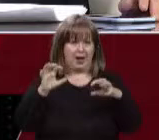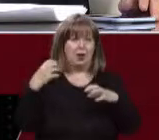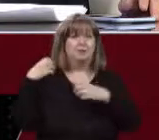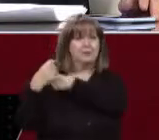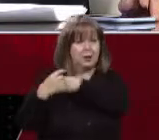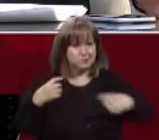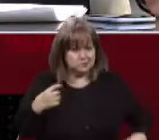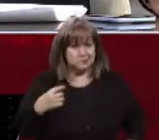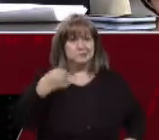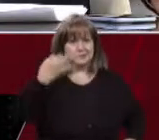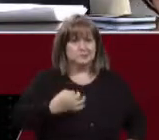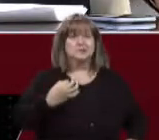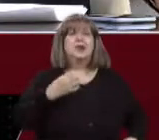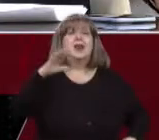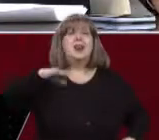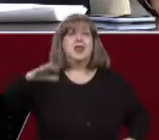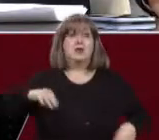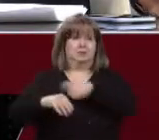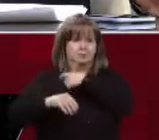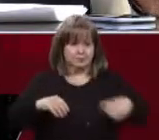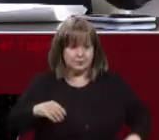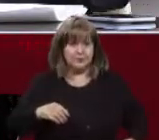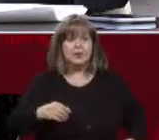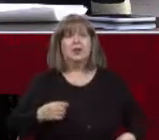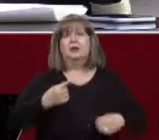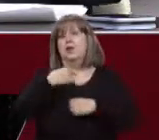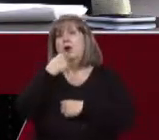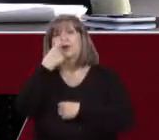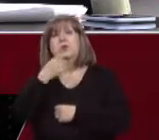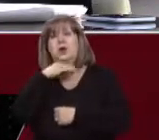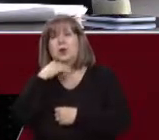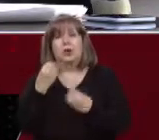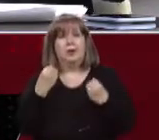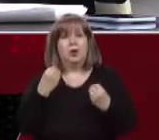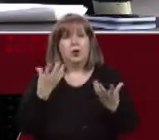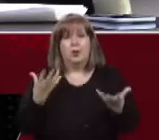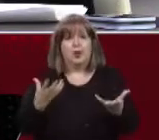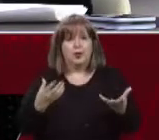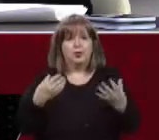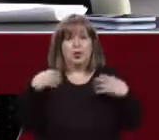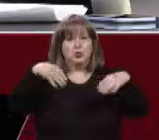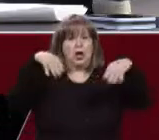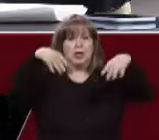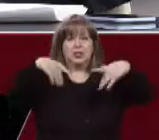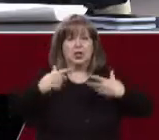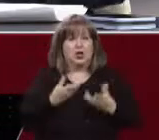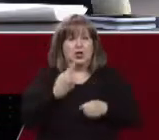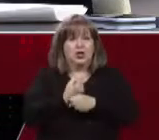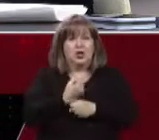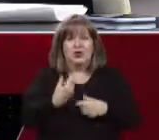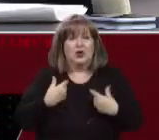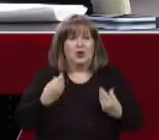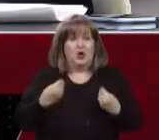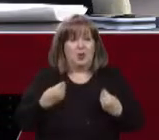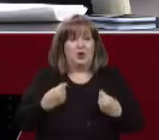ustedes. Eso, ¿cómo se lleva entonces a un animal si no se lo puede llevar así suelto? ¿Cuál es la forma correcta? Porque es verdad, hay mucha gente que los lleva